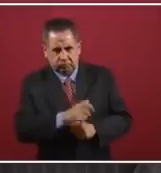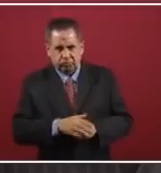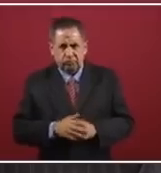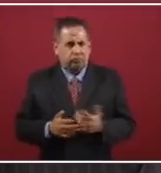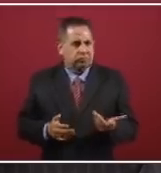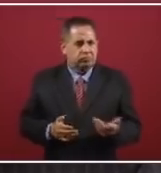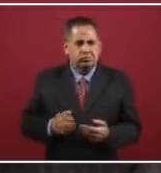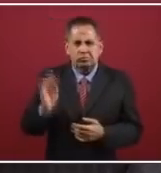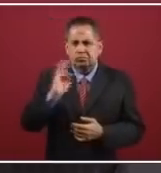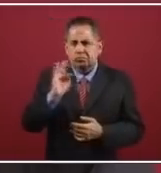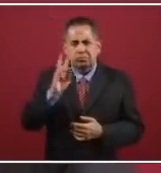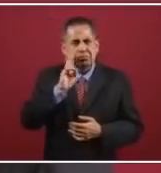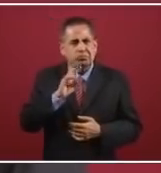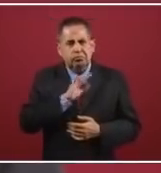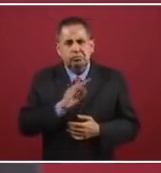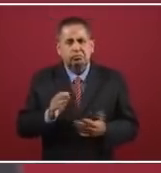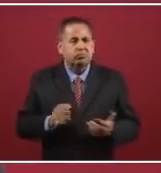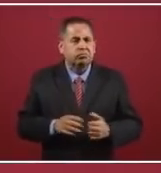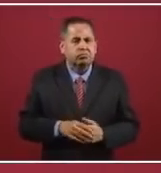Podríamos tener